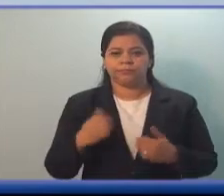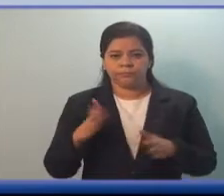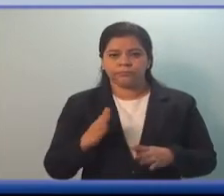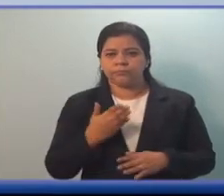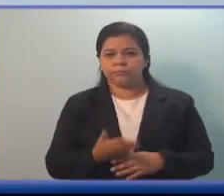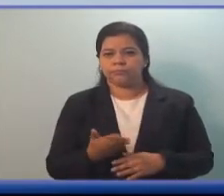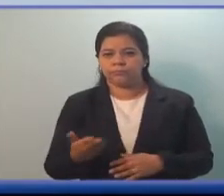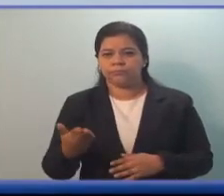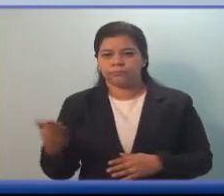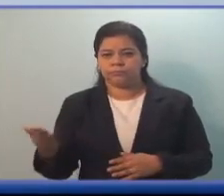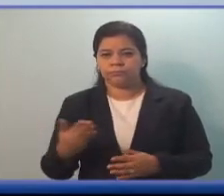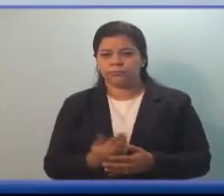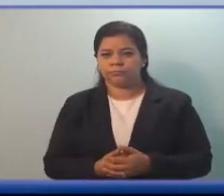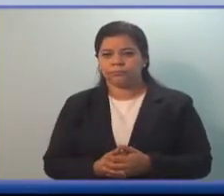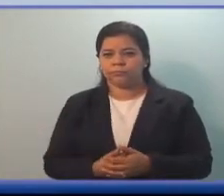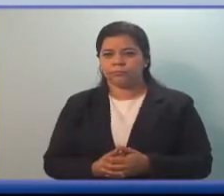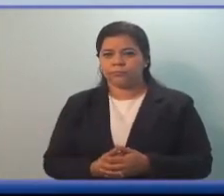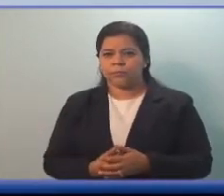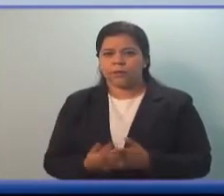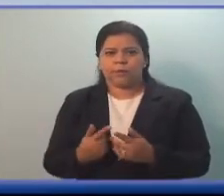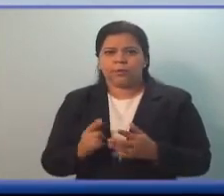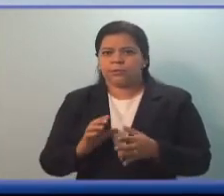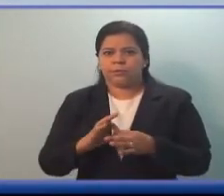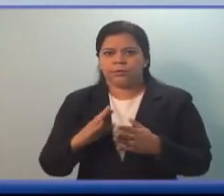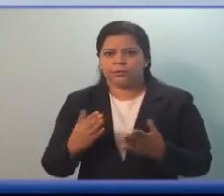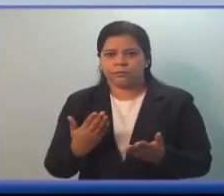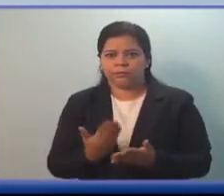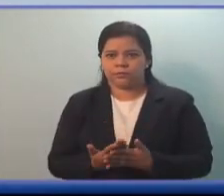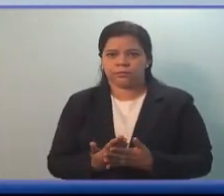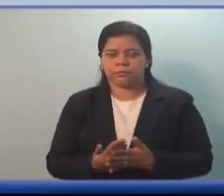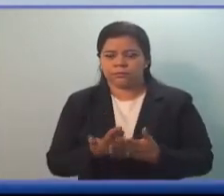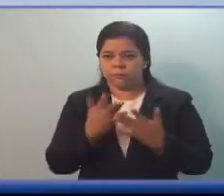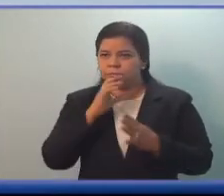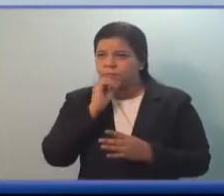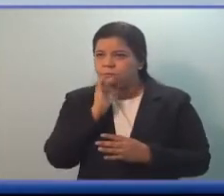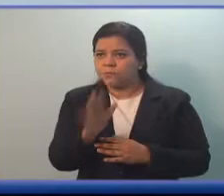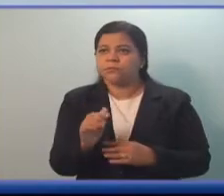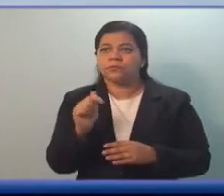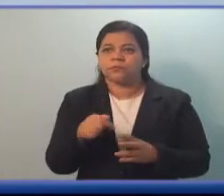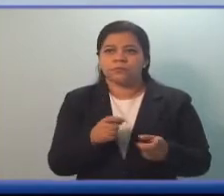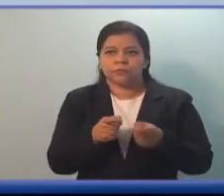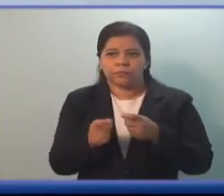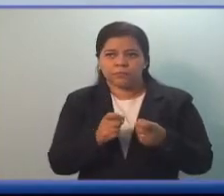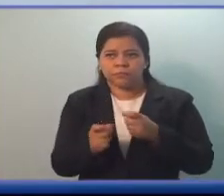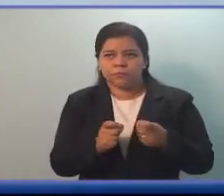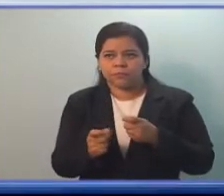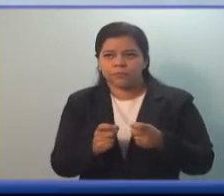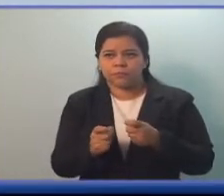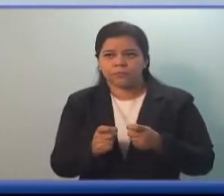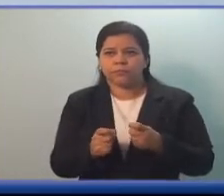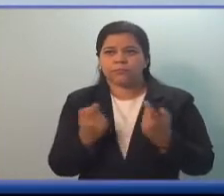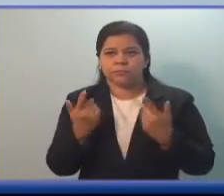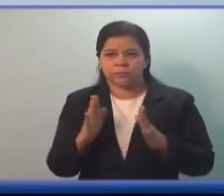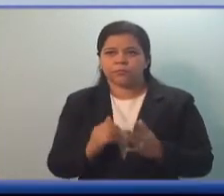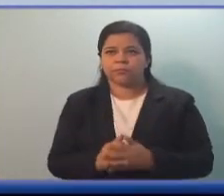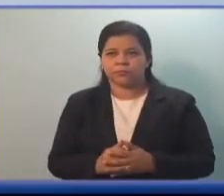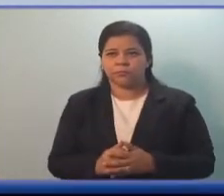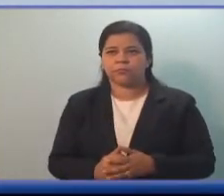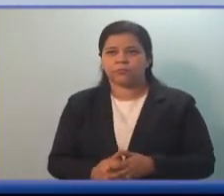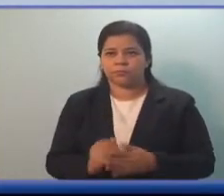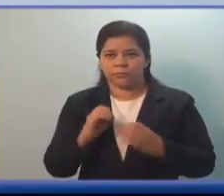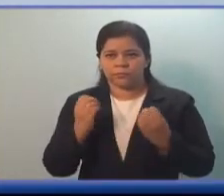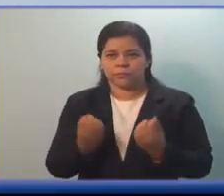cosas que hay que revisarlos. La ley de la carrera judicial actualmente habla del control judicial. Casi se ha